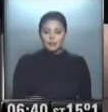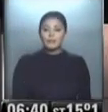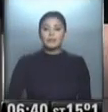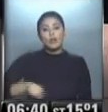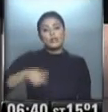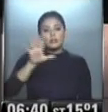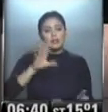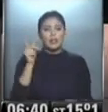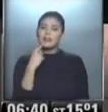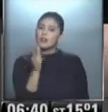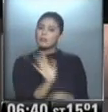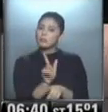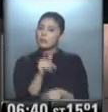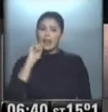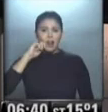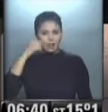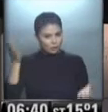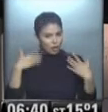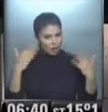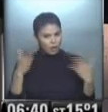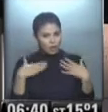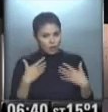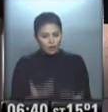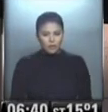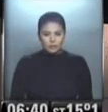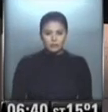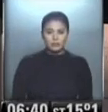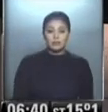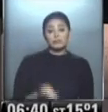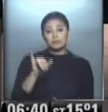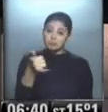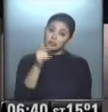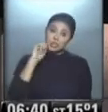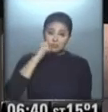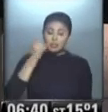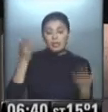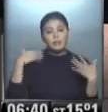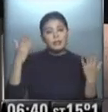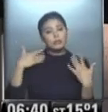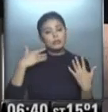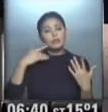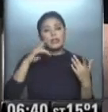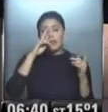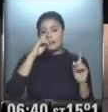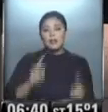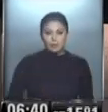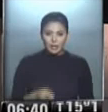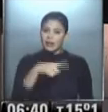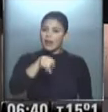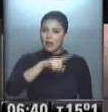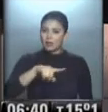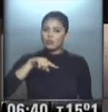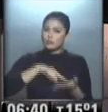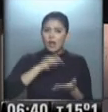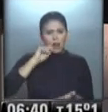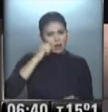Ay, deben estar de parabienes con ese calorcito, ¿no? Re lindas las temperaturas. Muy lindas las temperaturas, y además ellos tienen una ciudad